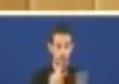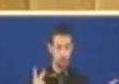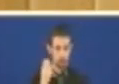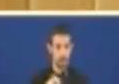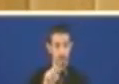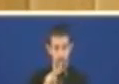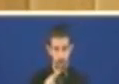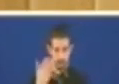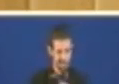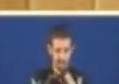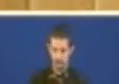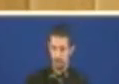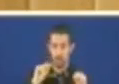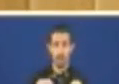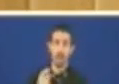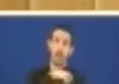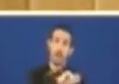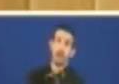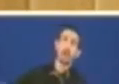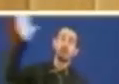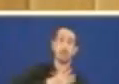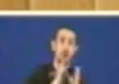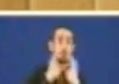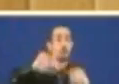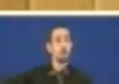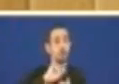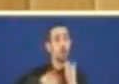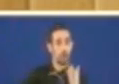vencen no conxunto do Estado español cédulas hipotecarias